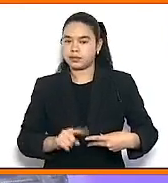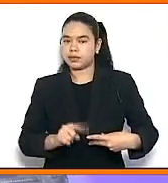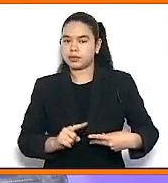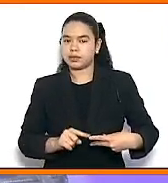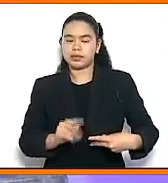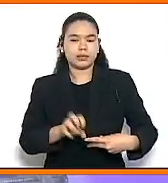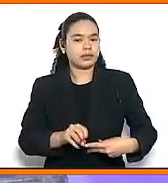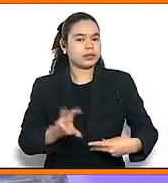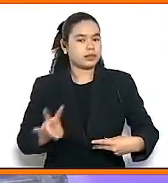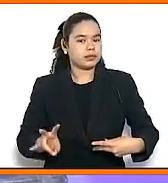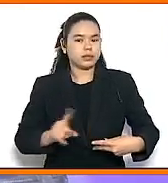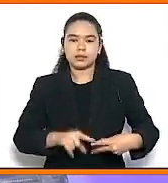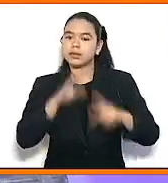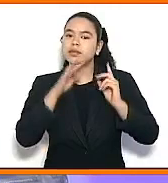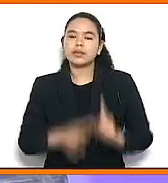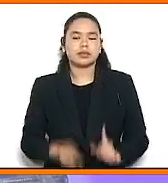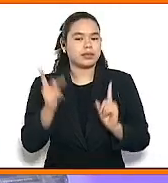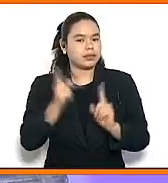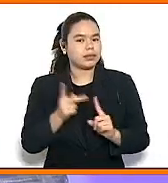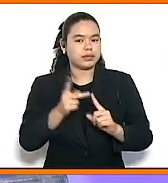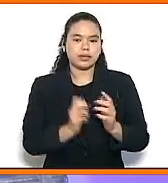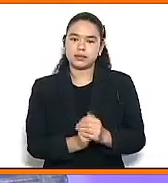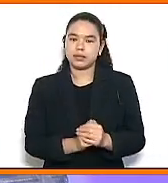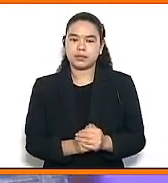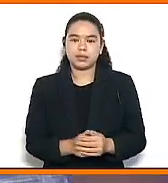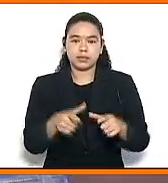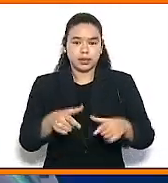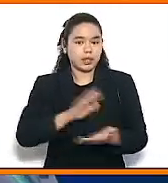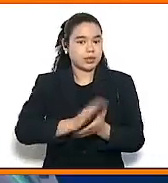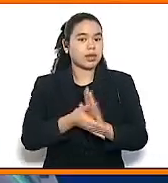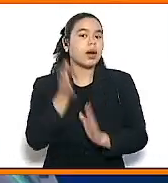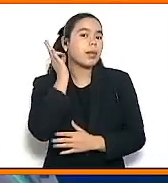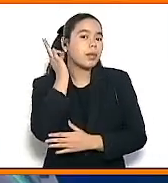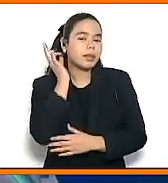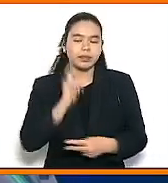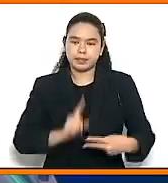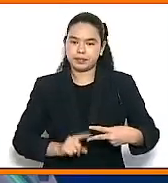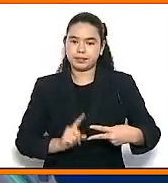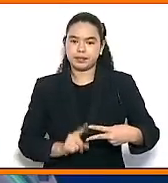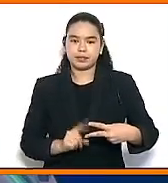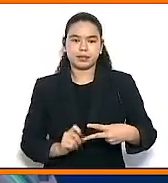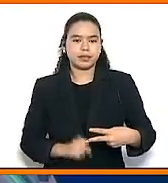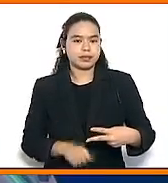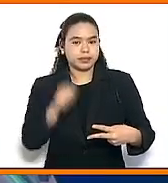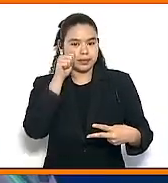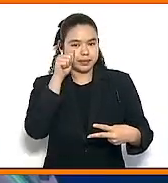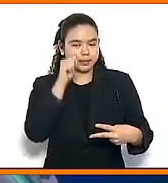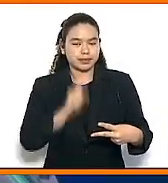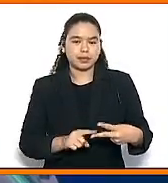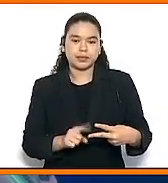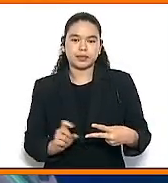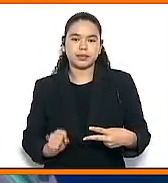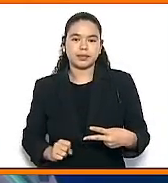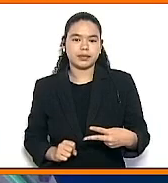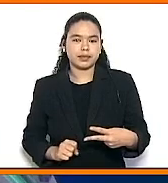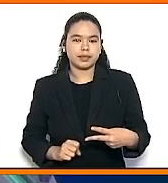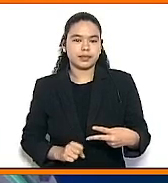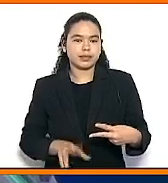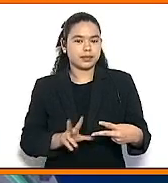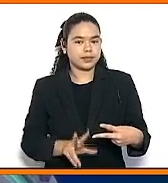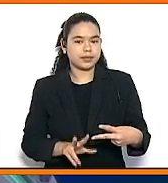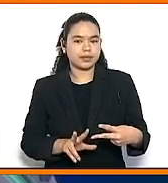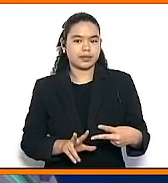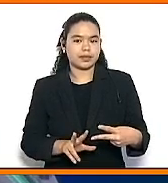número favorecido es el 07 con su catrachada tortillera. Segundo número ganador, tu primer dígito, atentos.